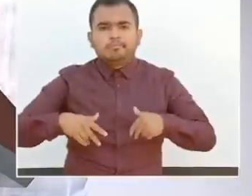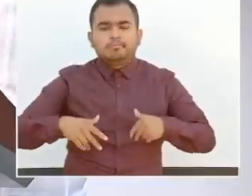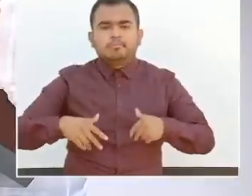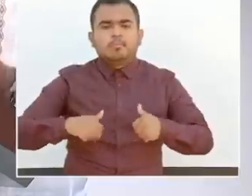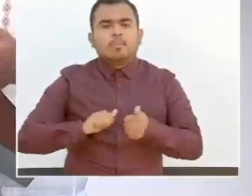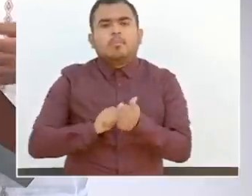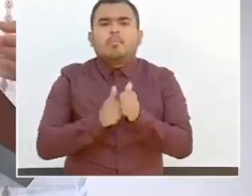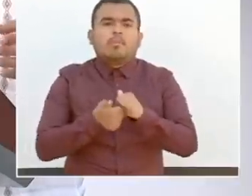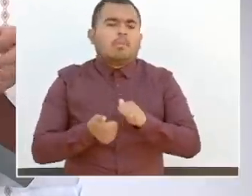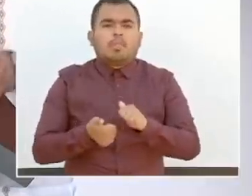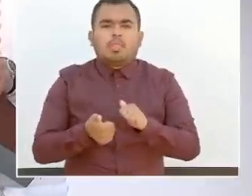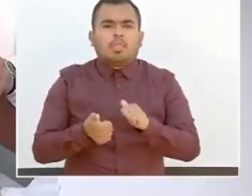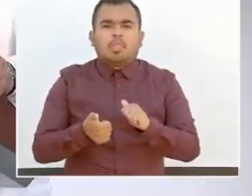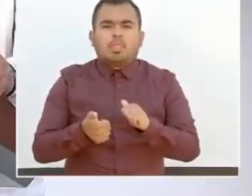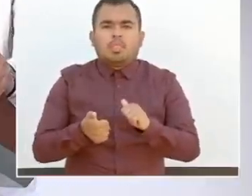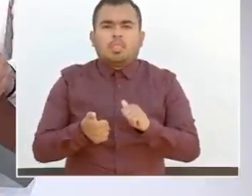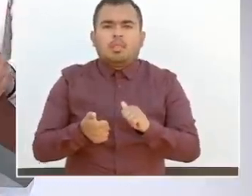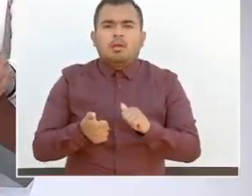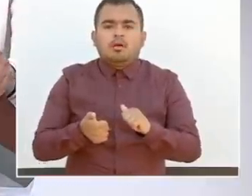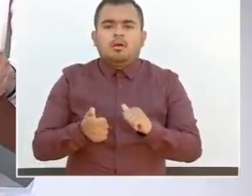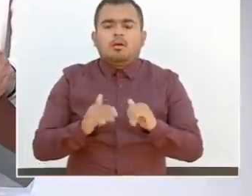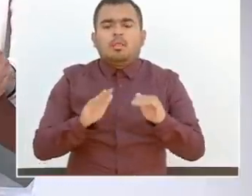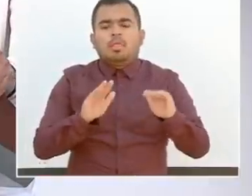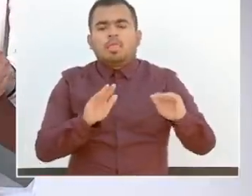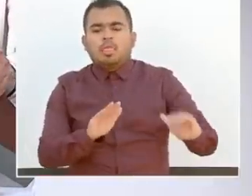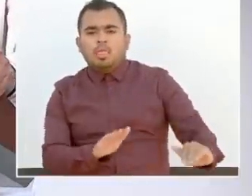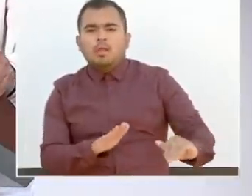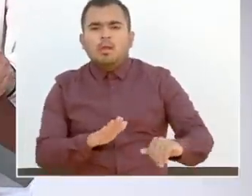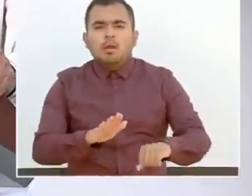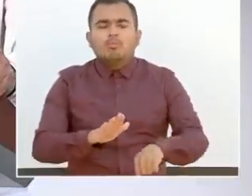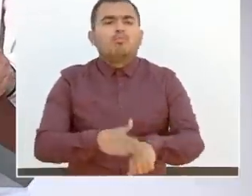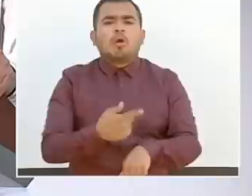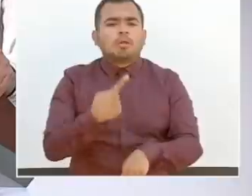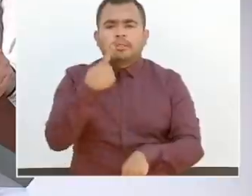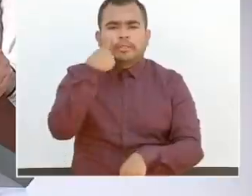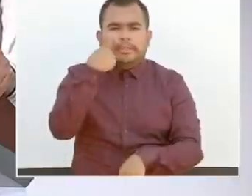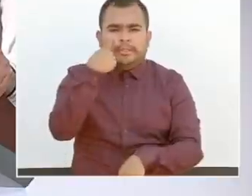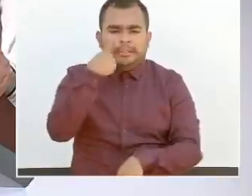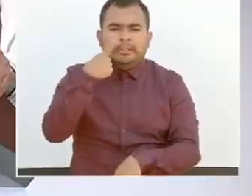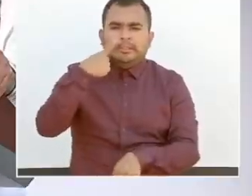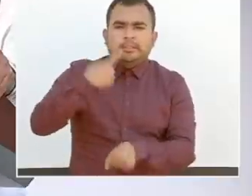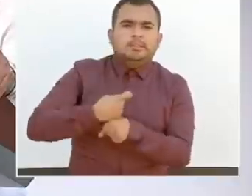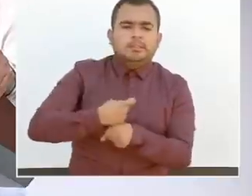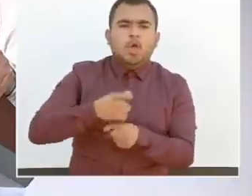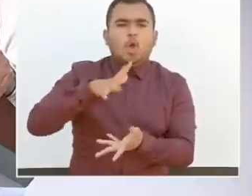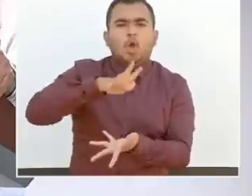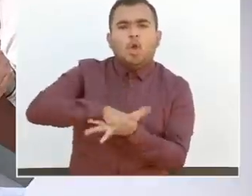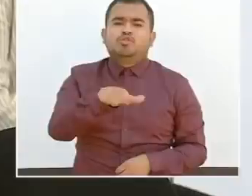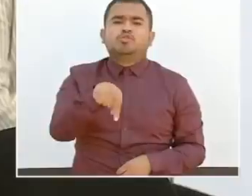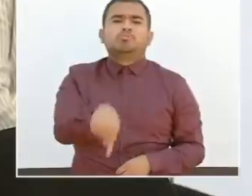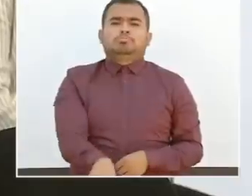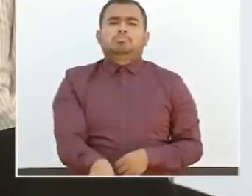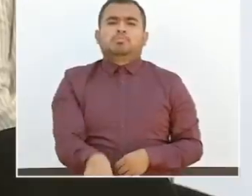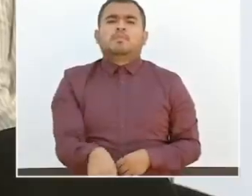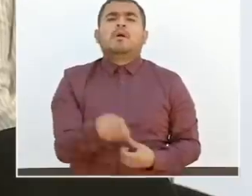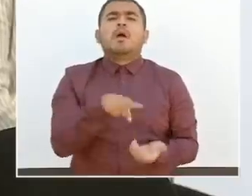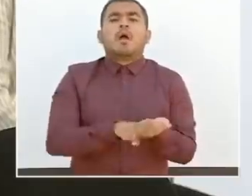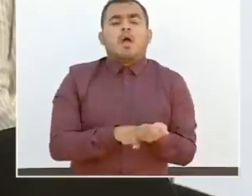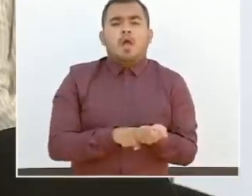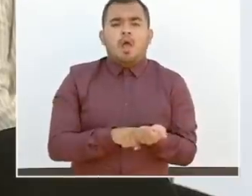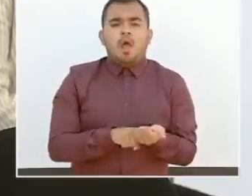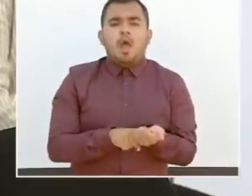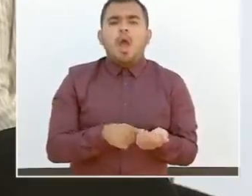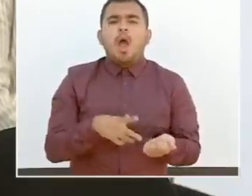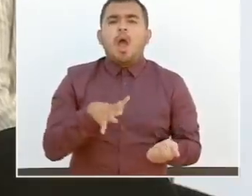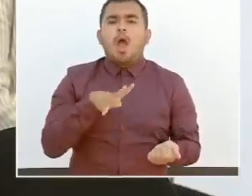porque imperaba la corrupción. Incluso, ¿cómo se